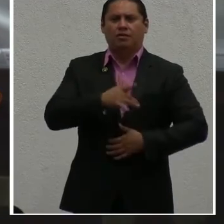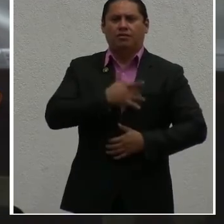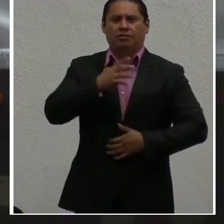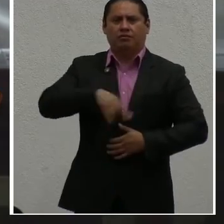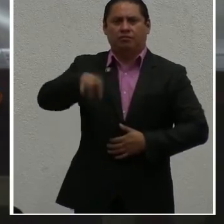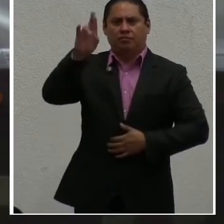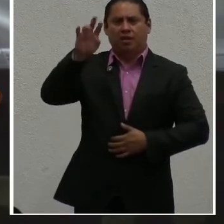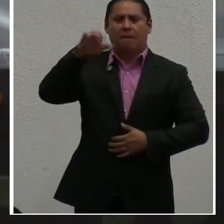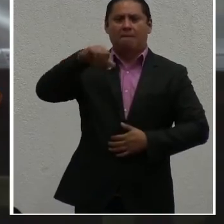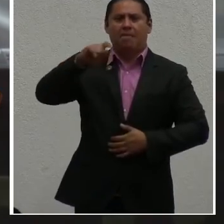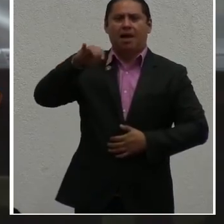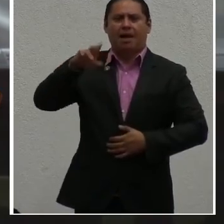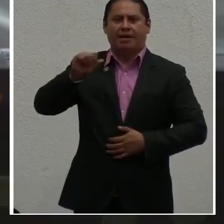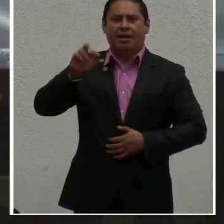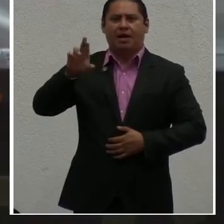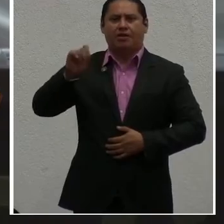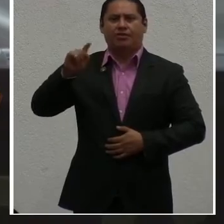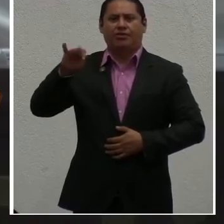María Roselia?